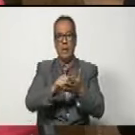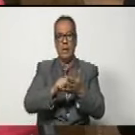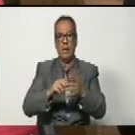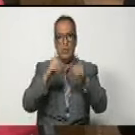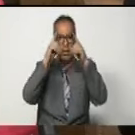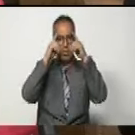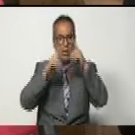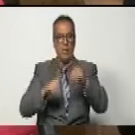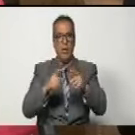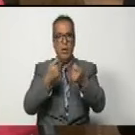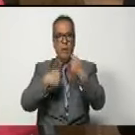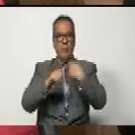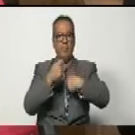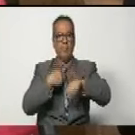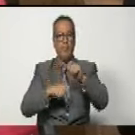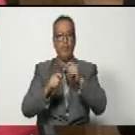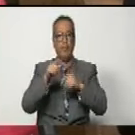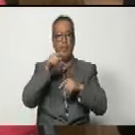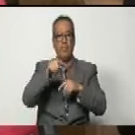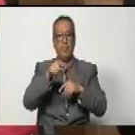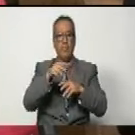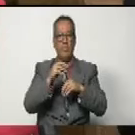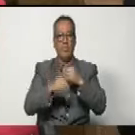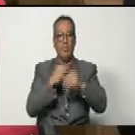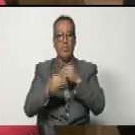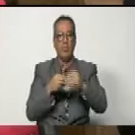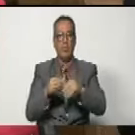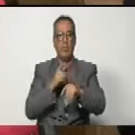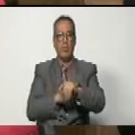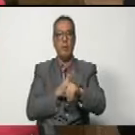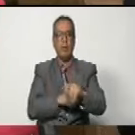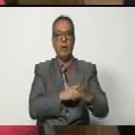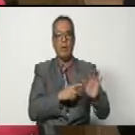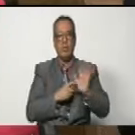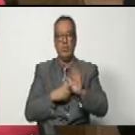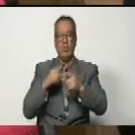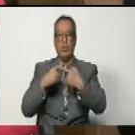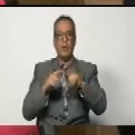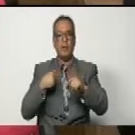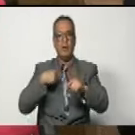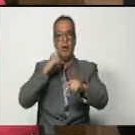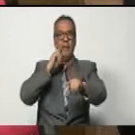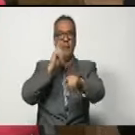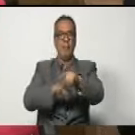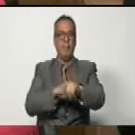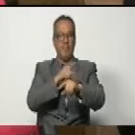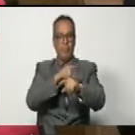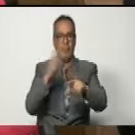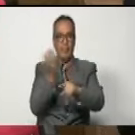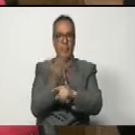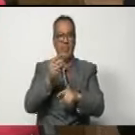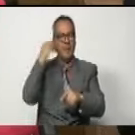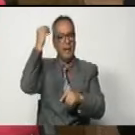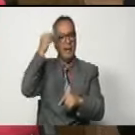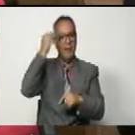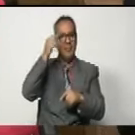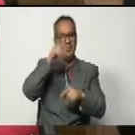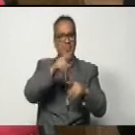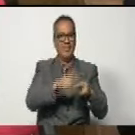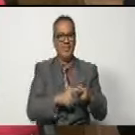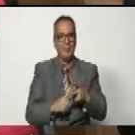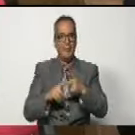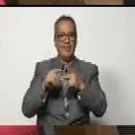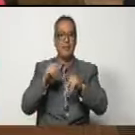la decisión administrativa que la imponga, en atención a la disponibilidad de la infractora o infractor y de acuerdo con su